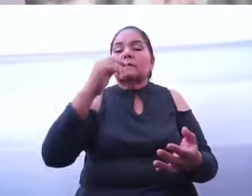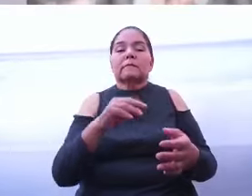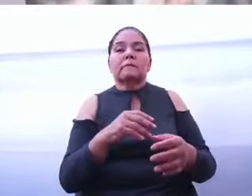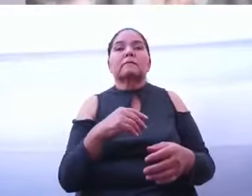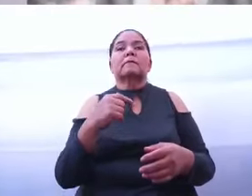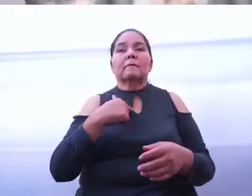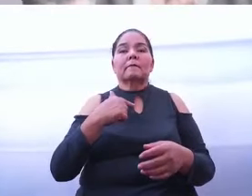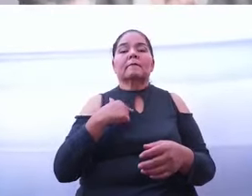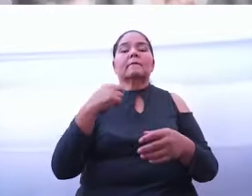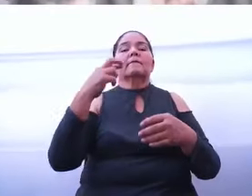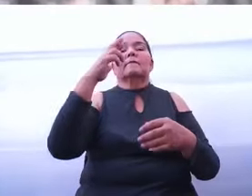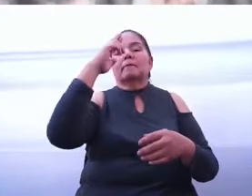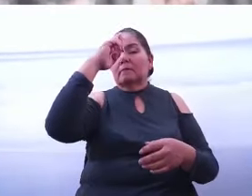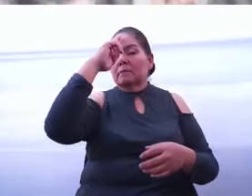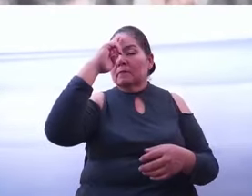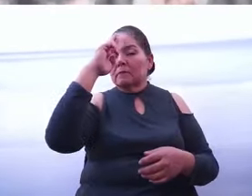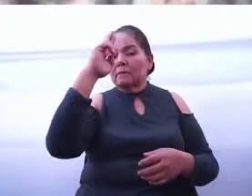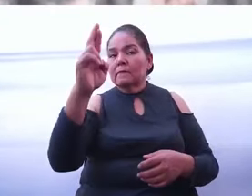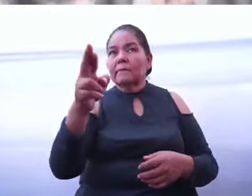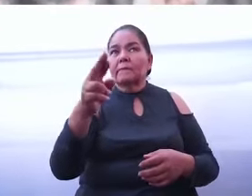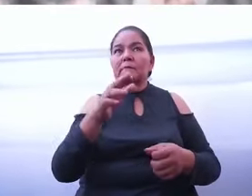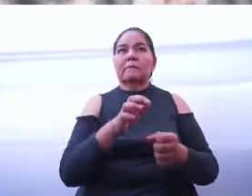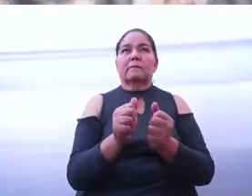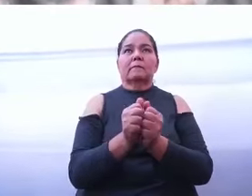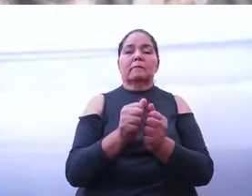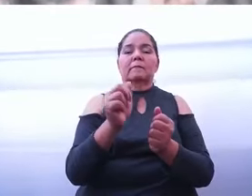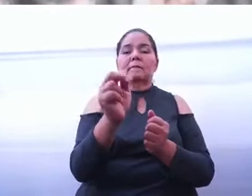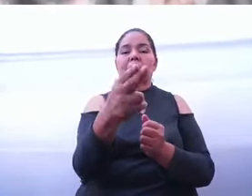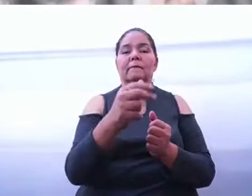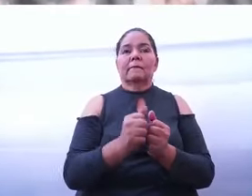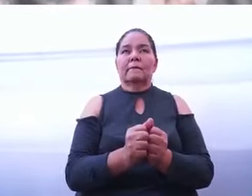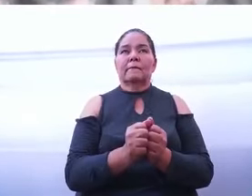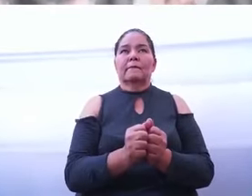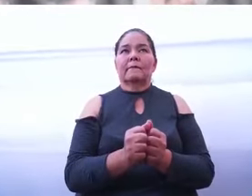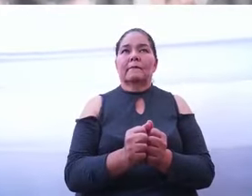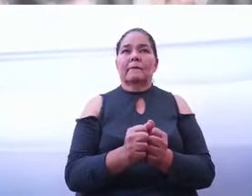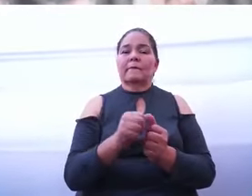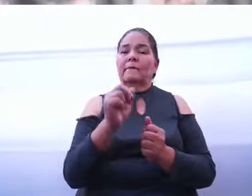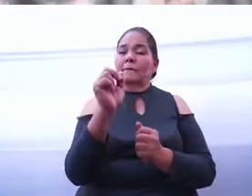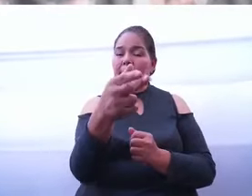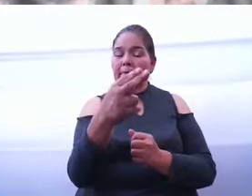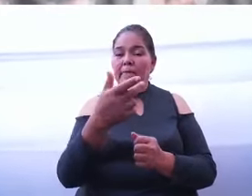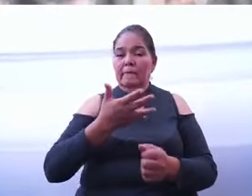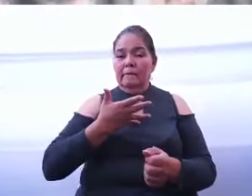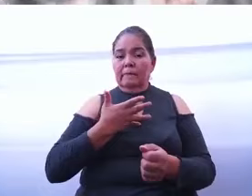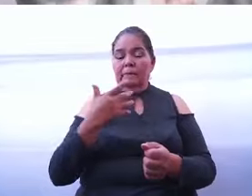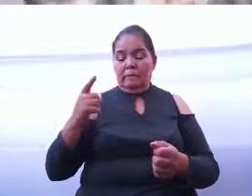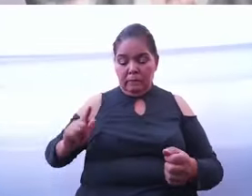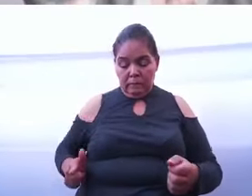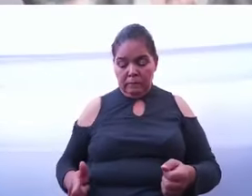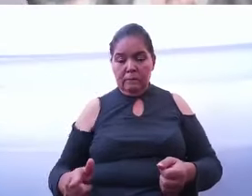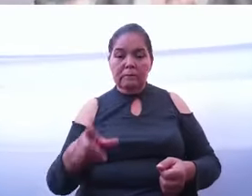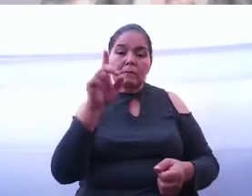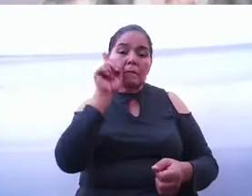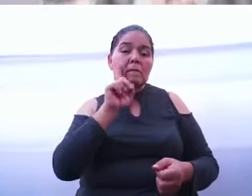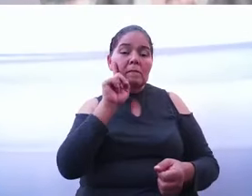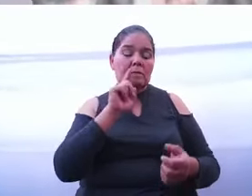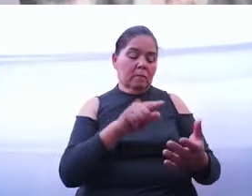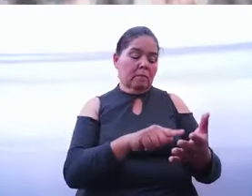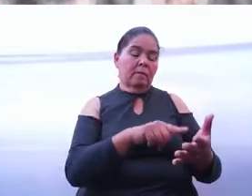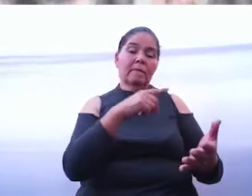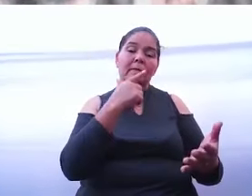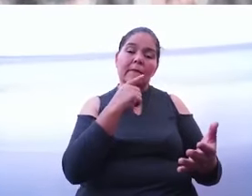ese compromiso hoy está más firme que nunca. Van a tener una gobernadora, un presidente municipal y